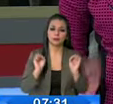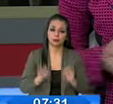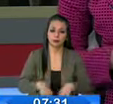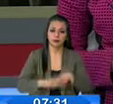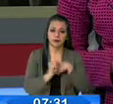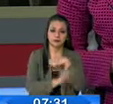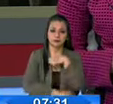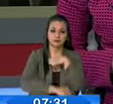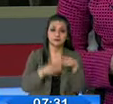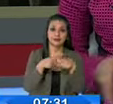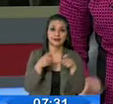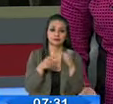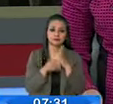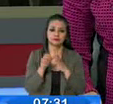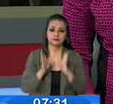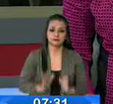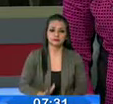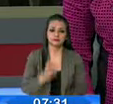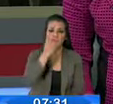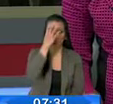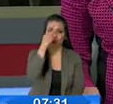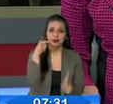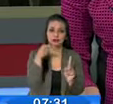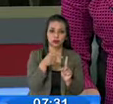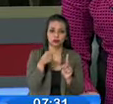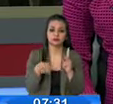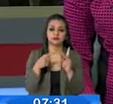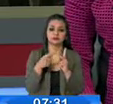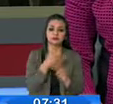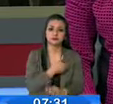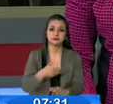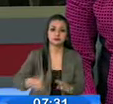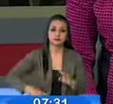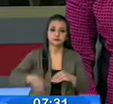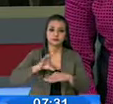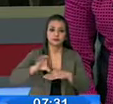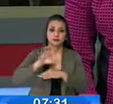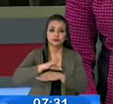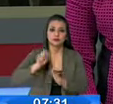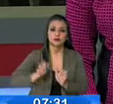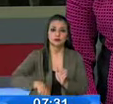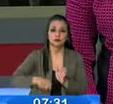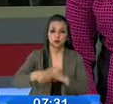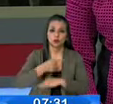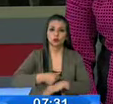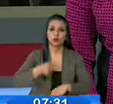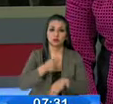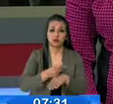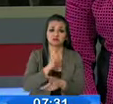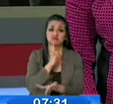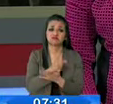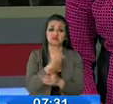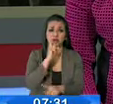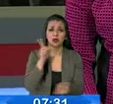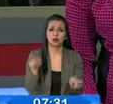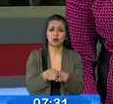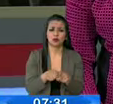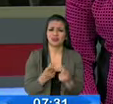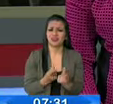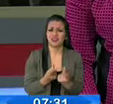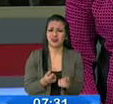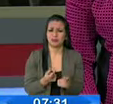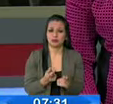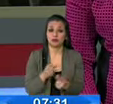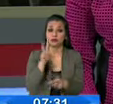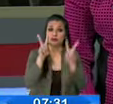El exministro de Educación, Vladimiro Álvarez, y el presidente del Colegio de Abogados de Guayas coinciden en la necesidad de agilizar la judicialización de